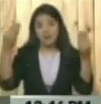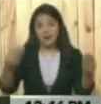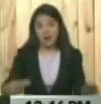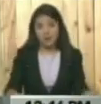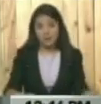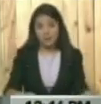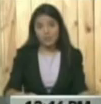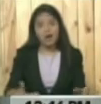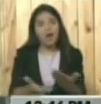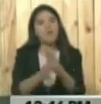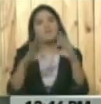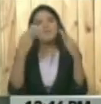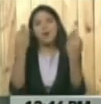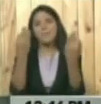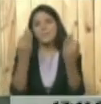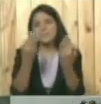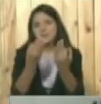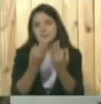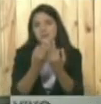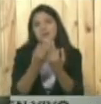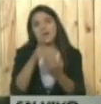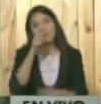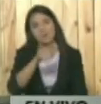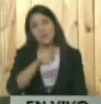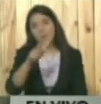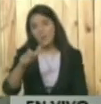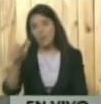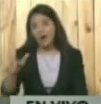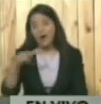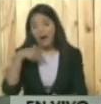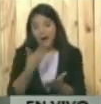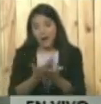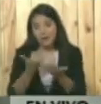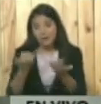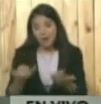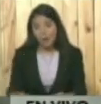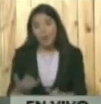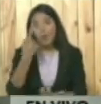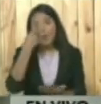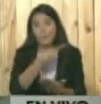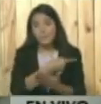a familias populares al día de hoy